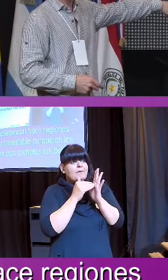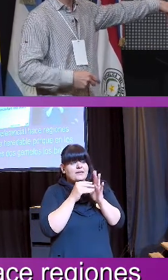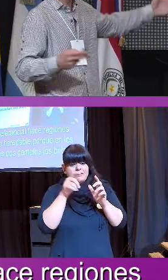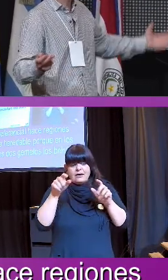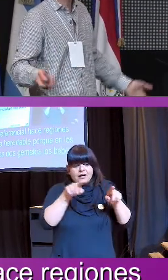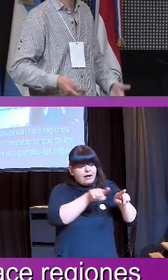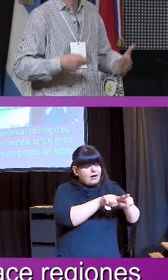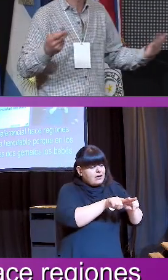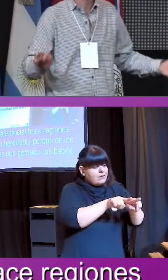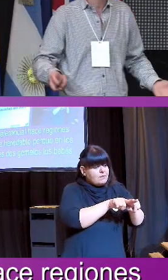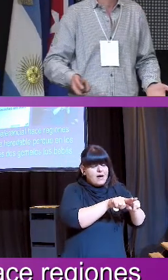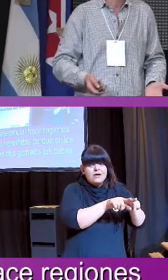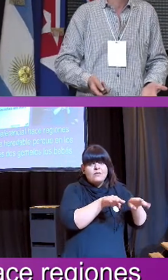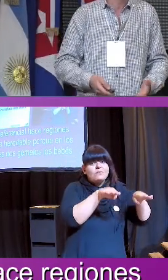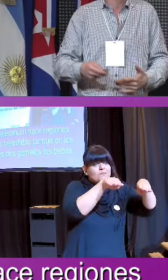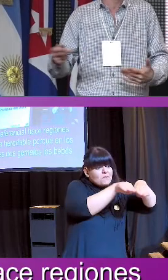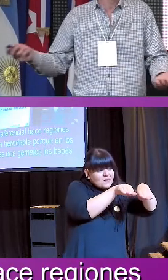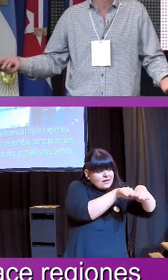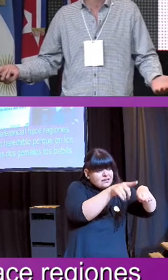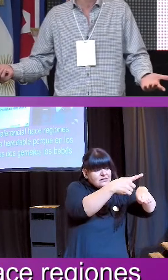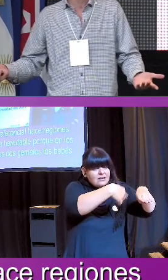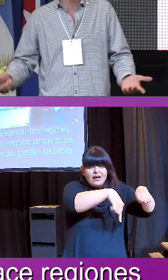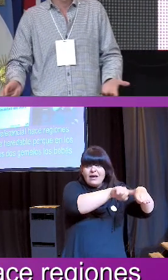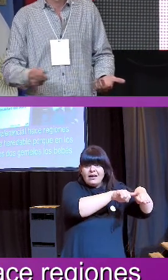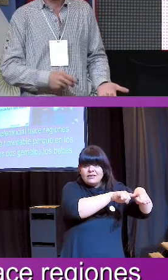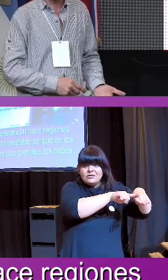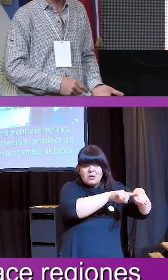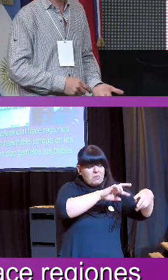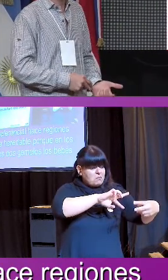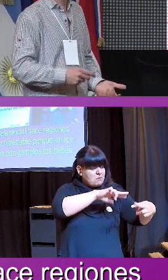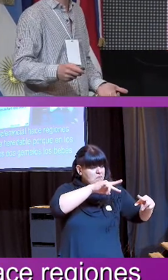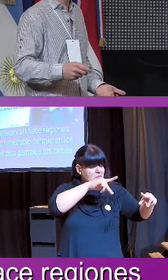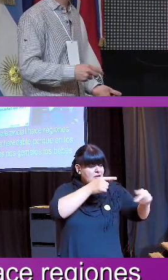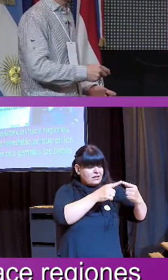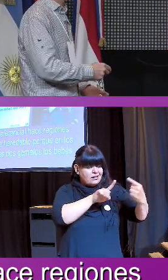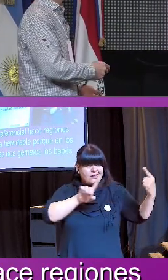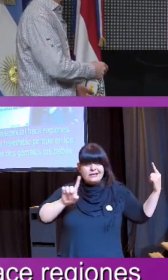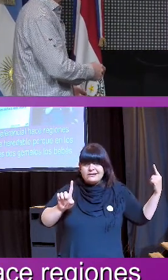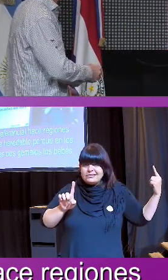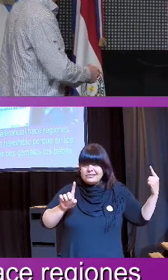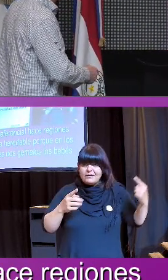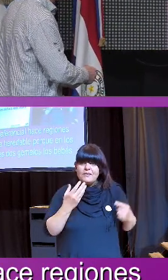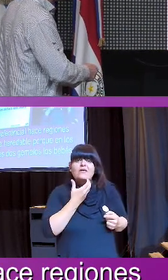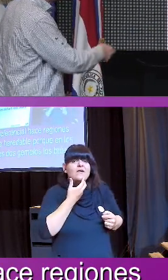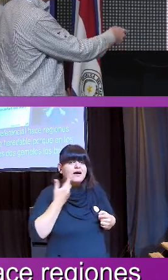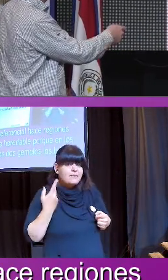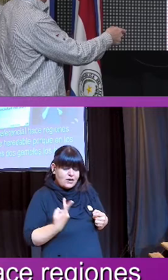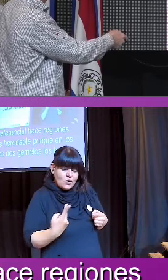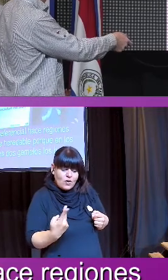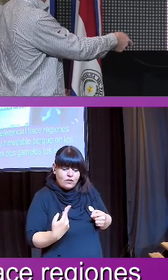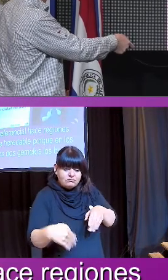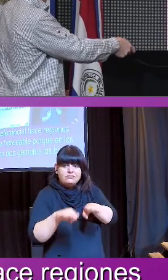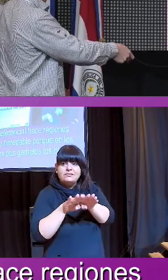gemelos. ¿Sí? Los mellizos comparten la misma cantidad de genes que cualquier hermano. En cambio, los gemelos los comparten todos. Y fíjense